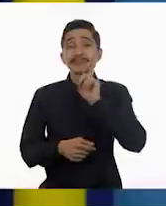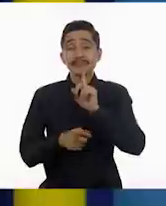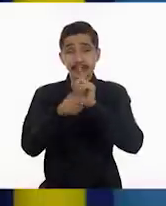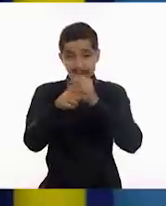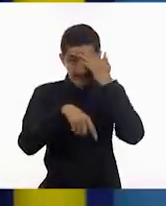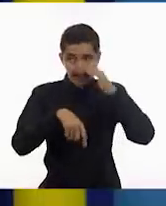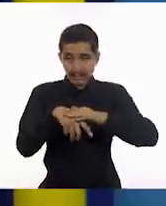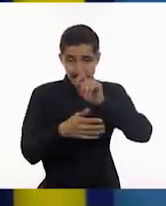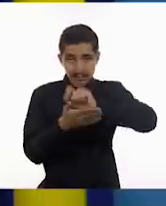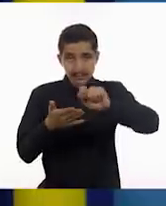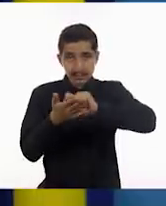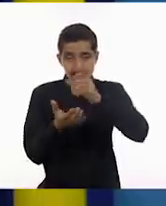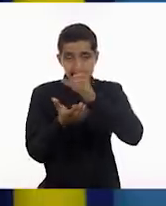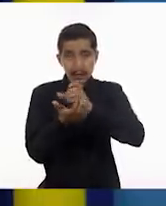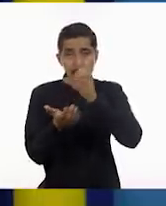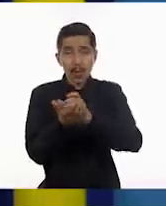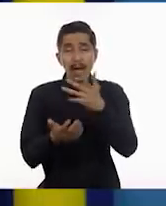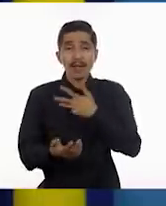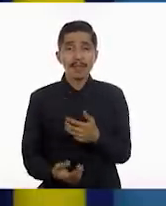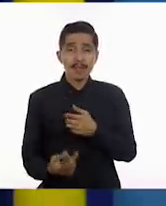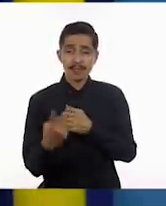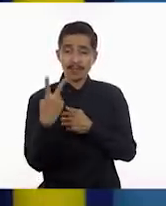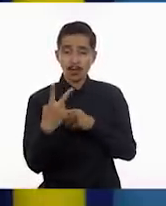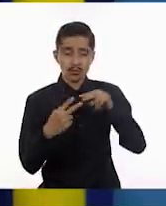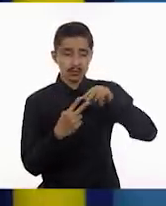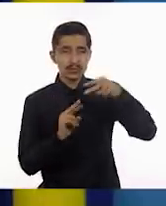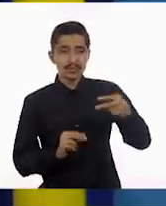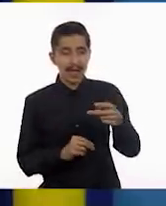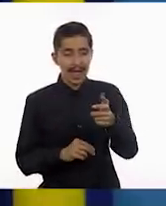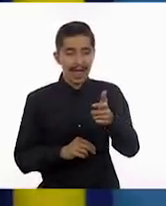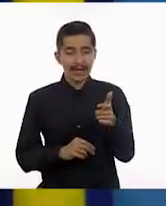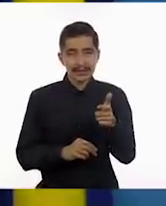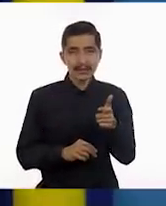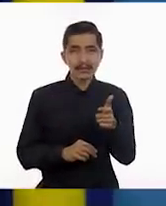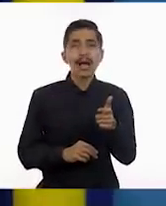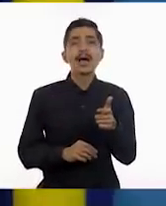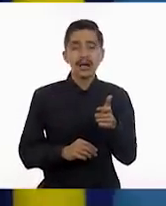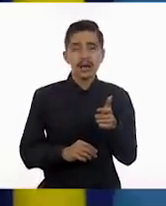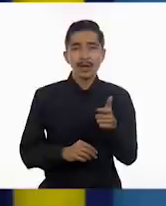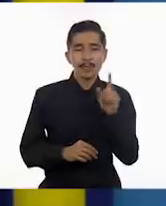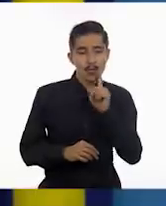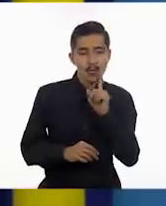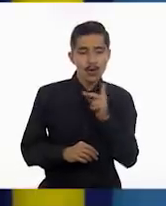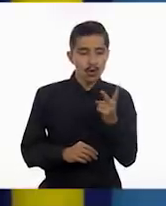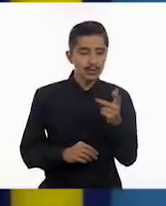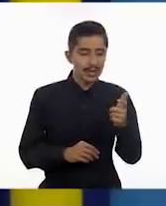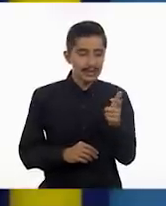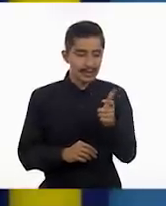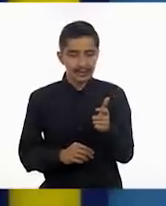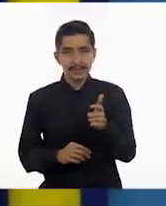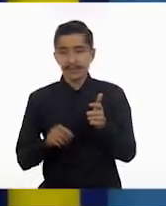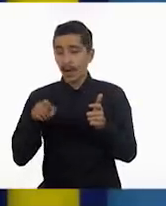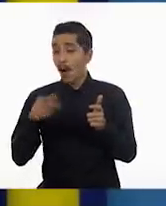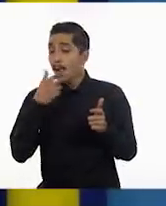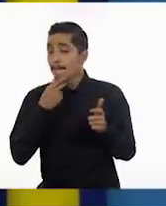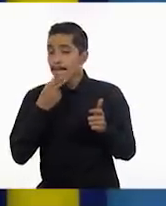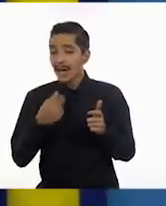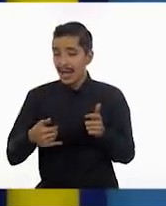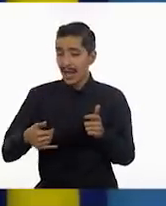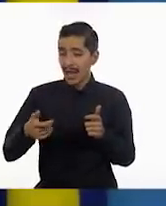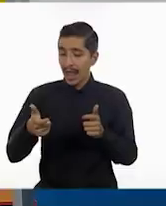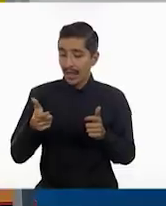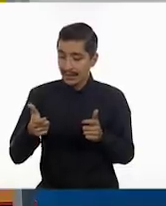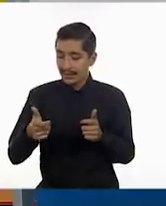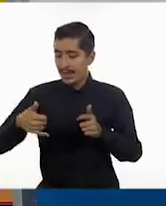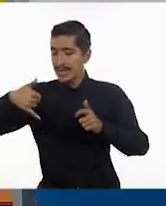anoten muy bien en su cuaderno, tenemos 2 cromosomas X y los hombres tienen uno X y el otro Y.